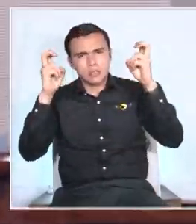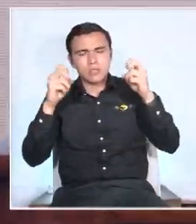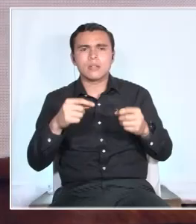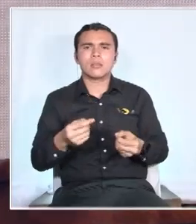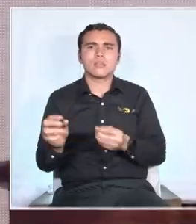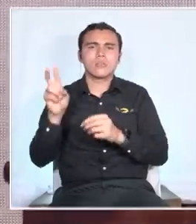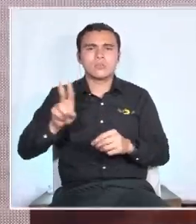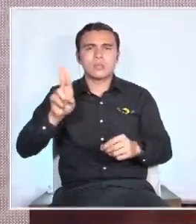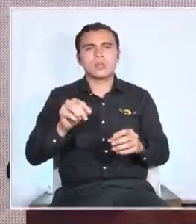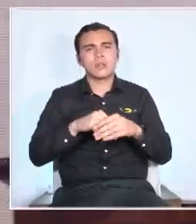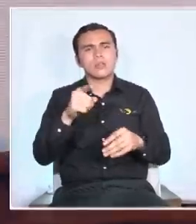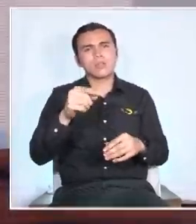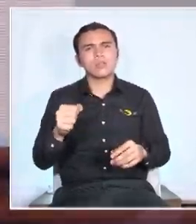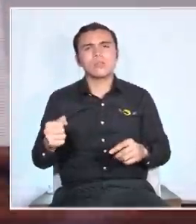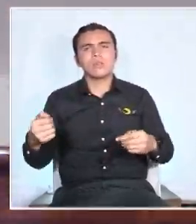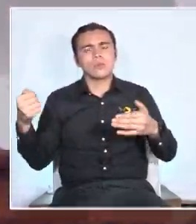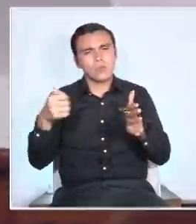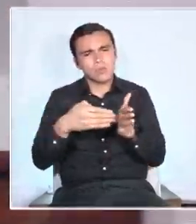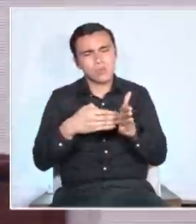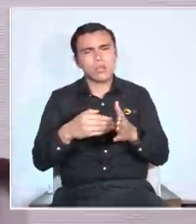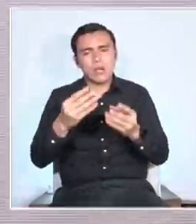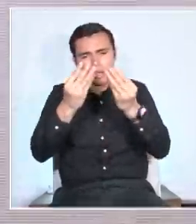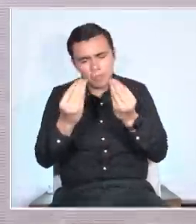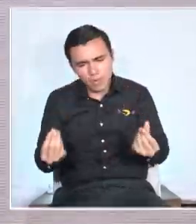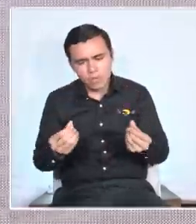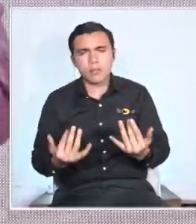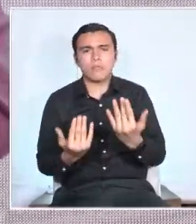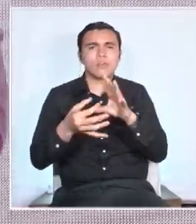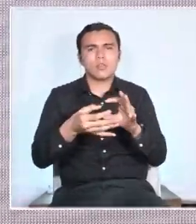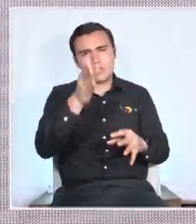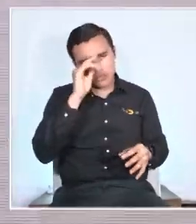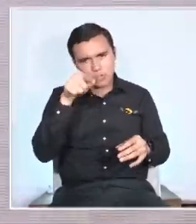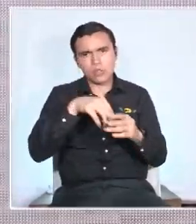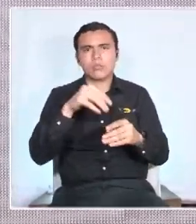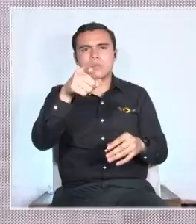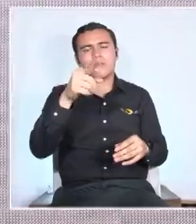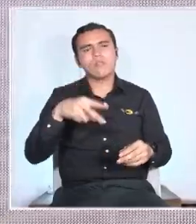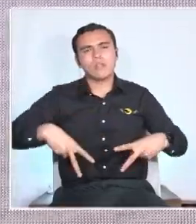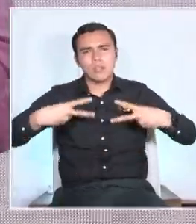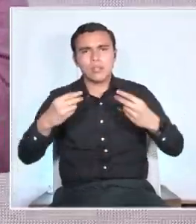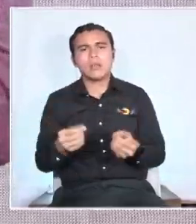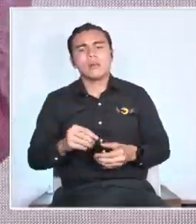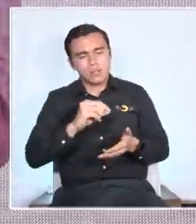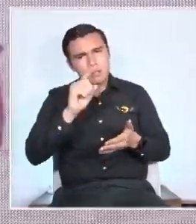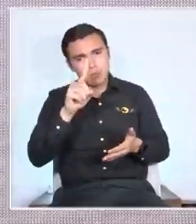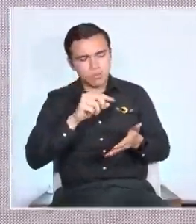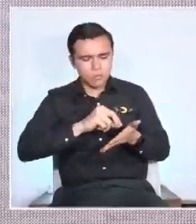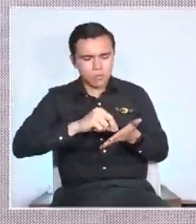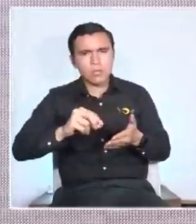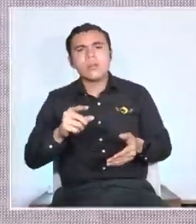contra para apagarte el fuego de Dios en tu vida. Anótalas. Número uno, él usará